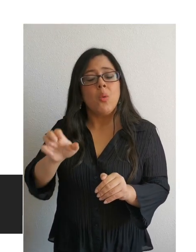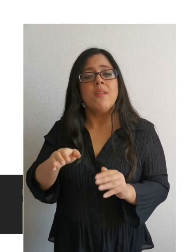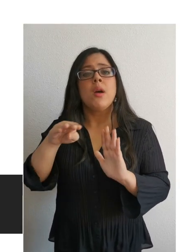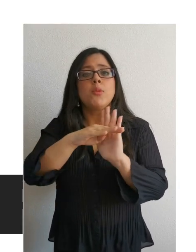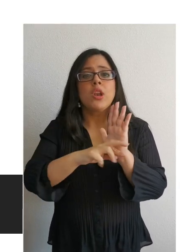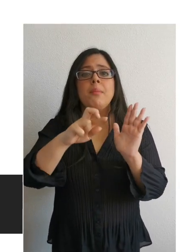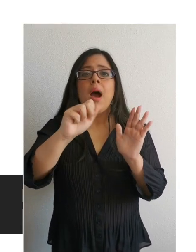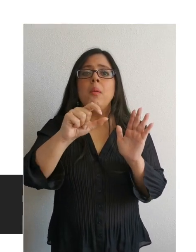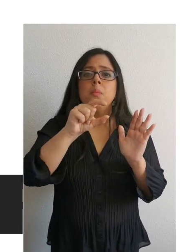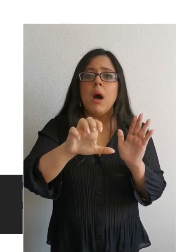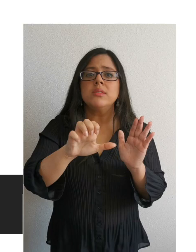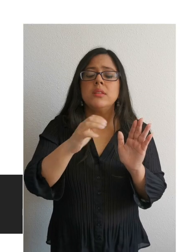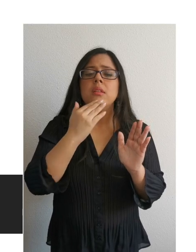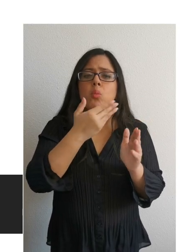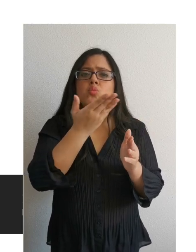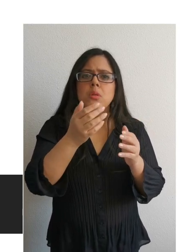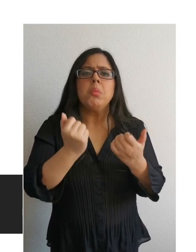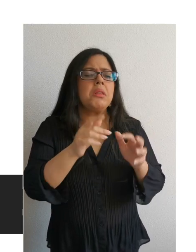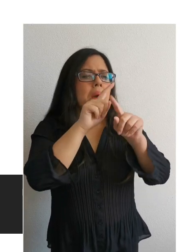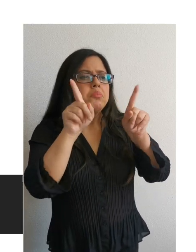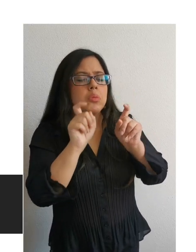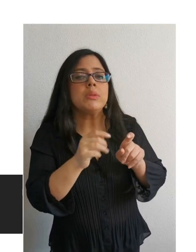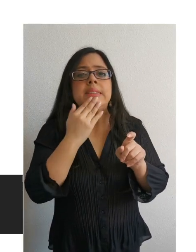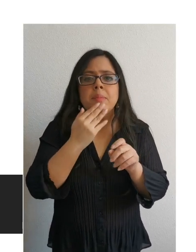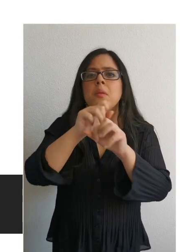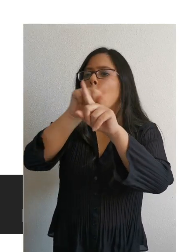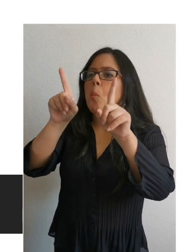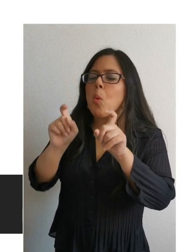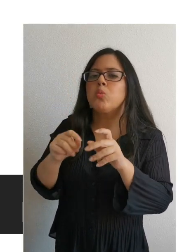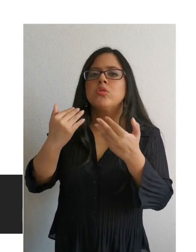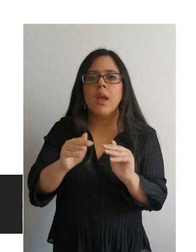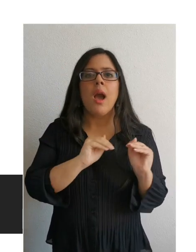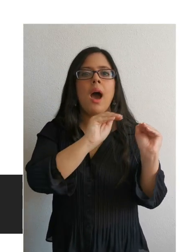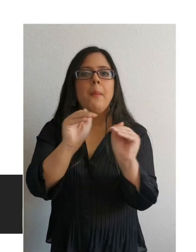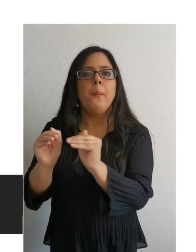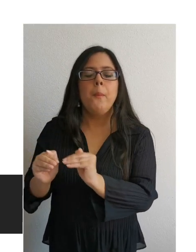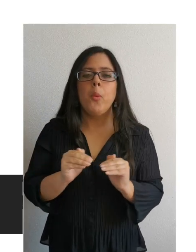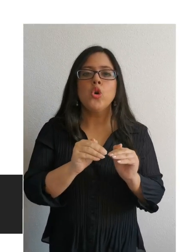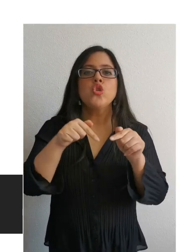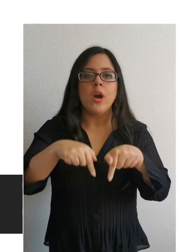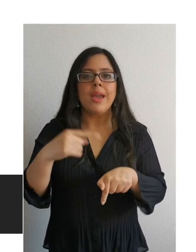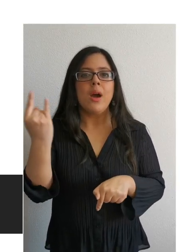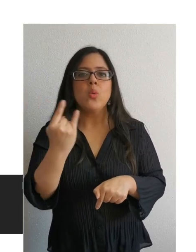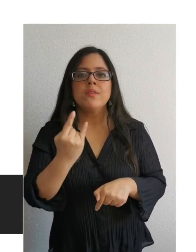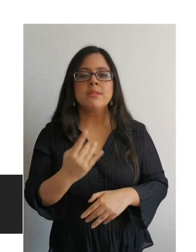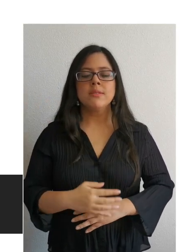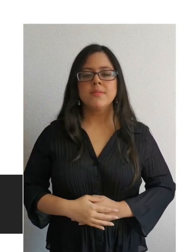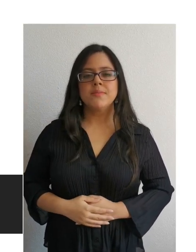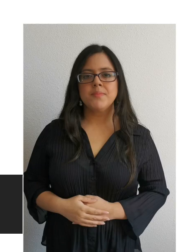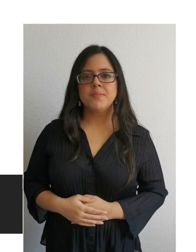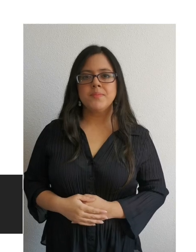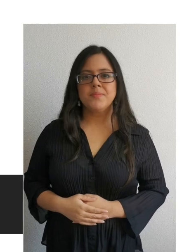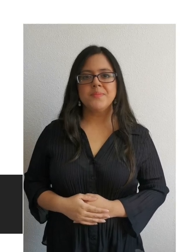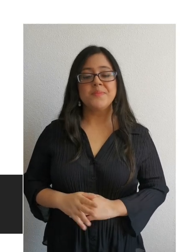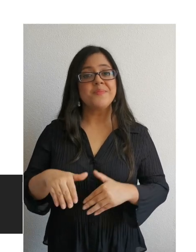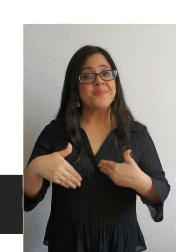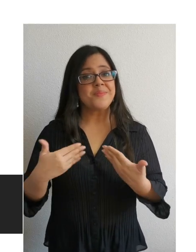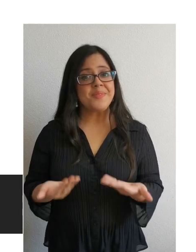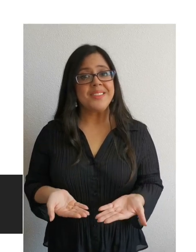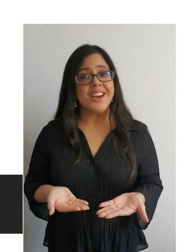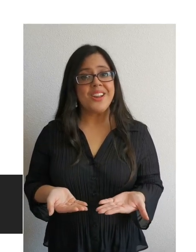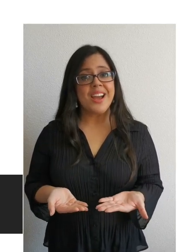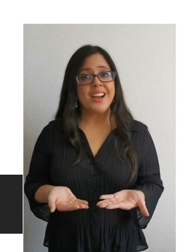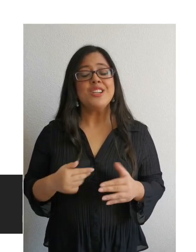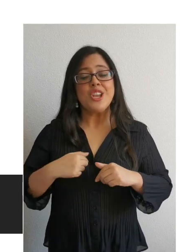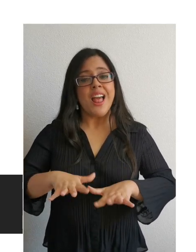programa PASE de la Universidad Católica Silva Enríquez, así como también puedes consultar por todos los apoyos académicos que están disponibles para ti en la universidad.